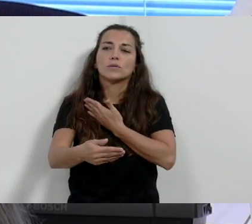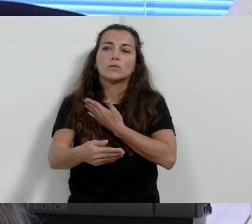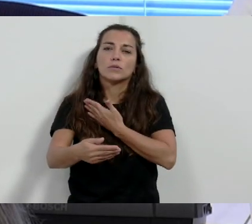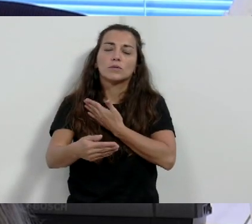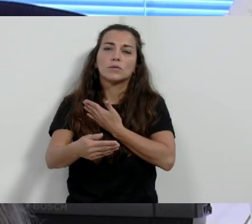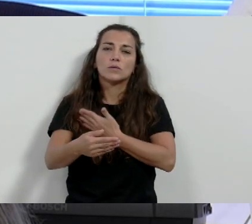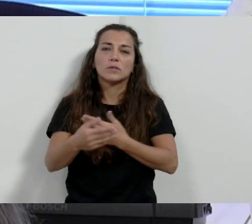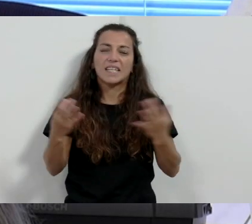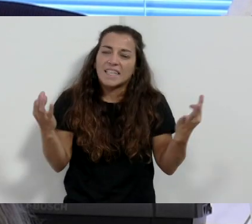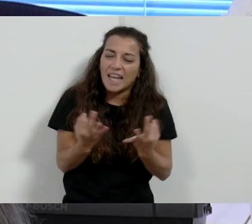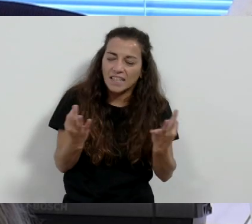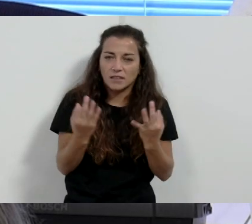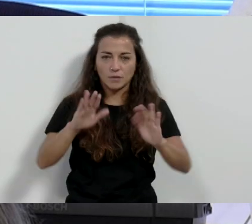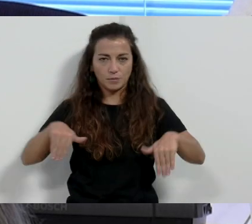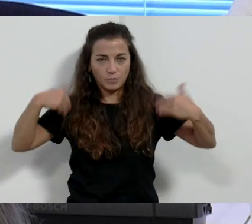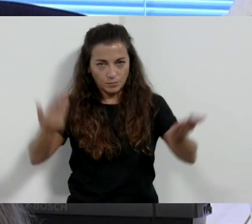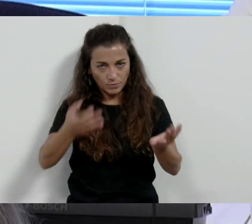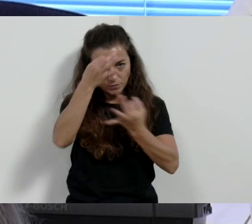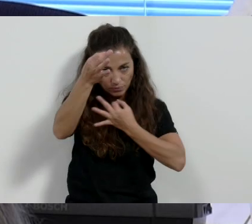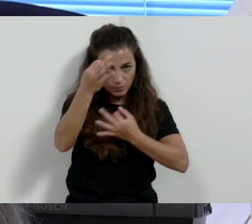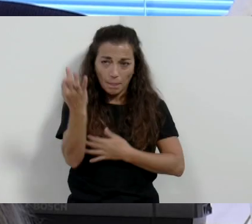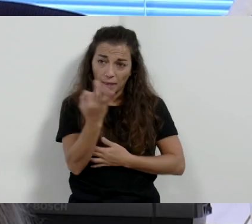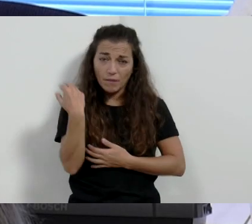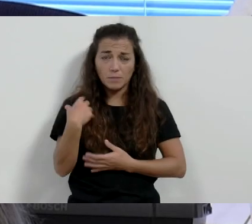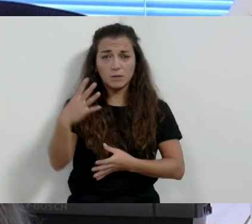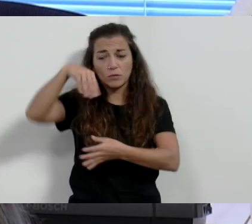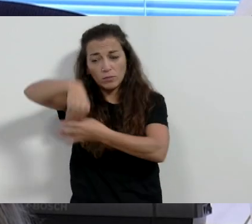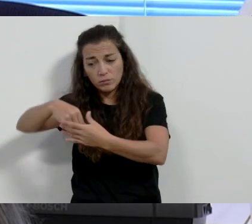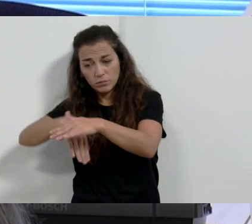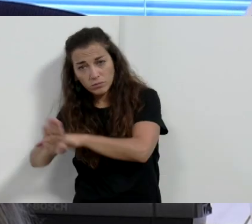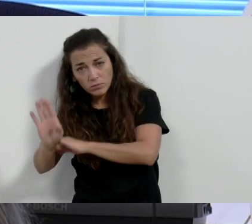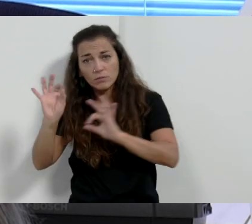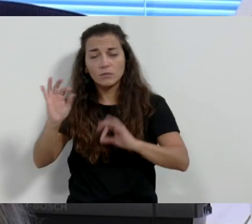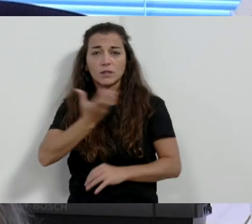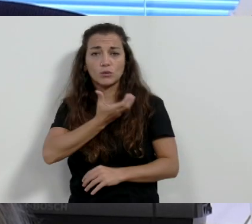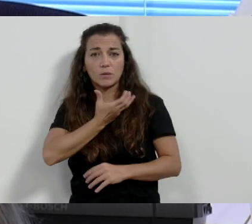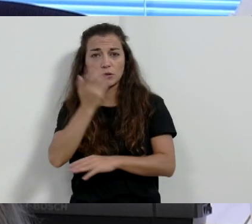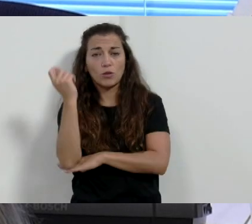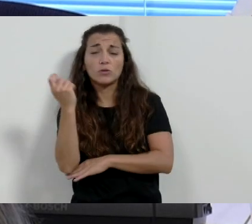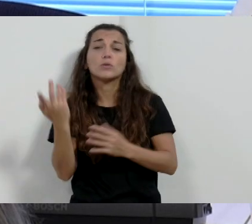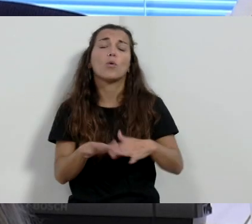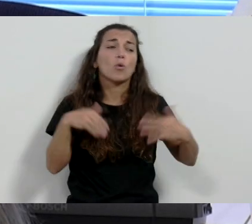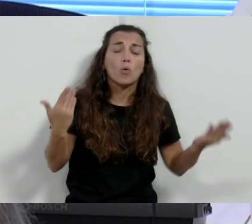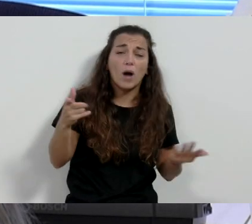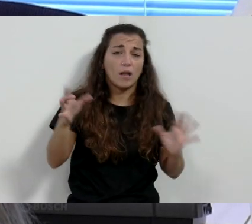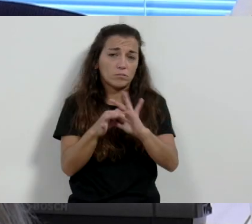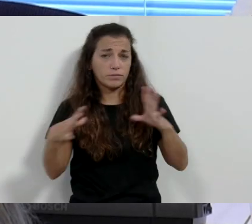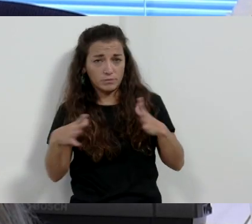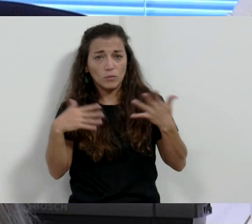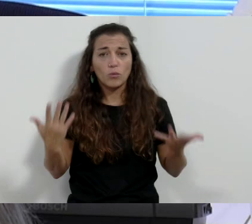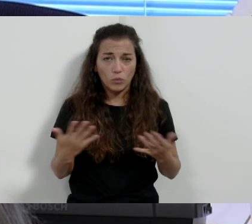que son regalos y presentes que deben permanecer en el Ayuntamiento de Ciudad Real y cuáles no. De tal manera que pedimos al